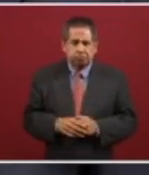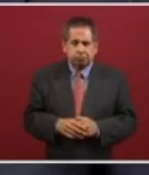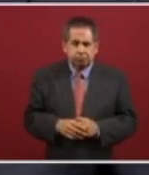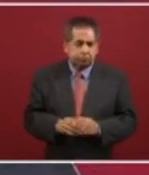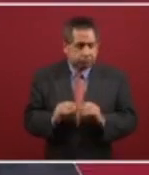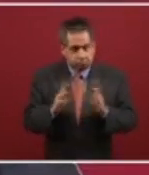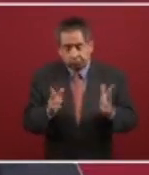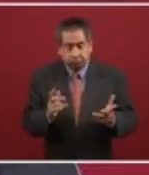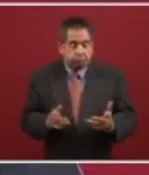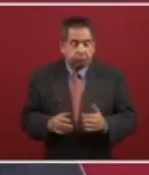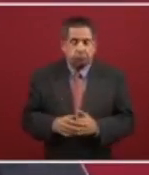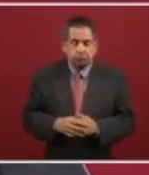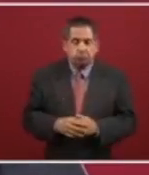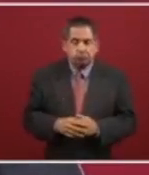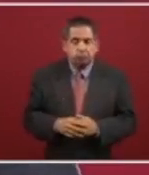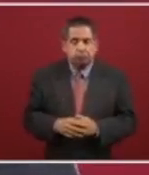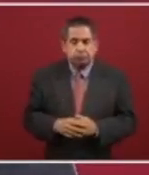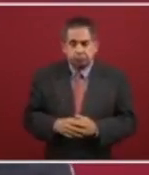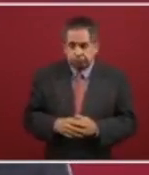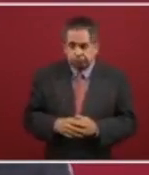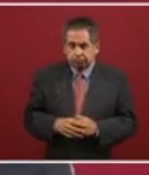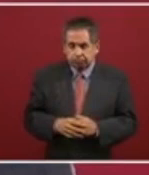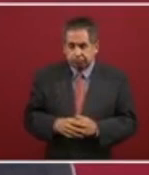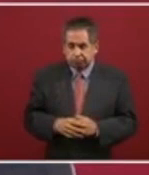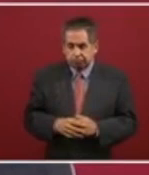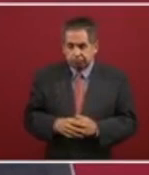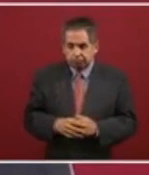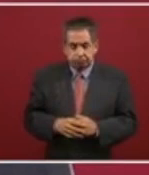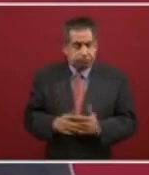Claro, ya